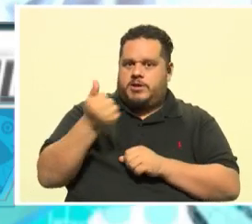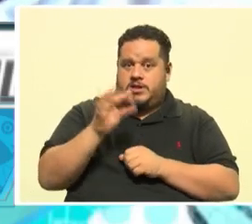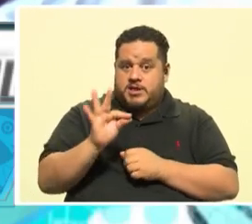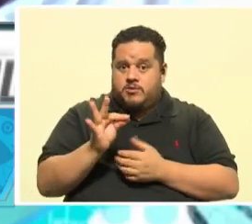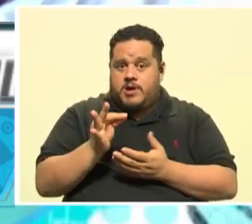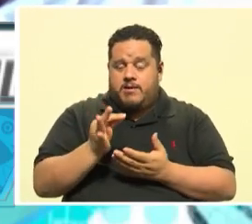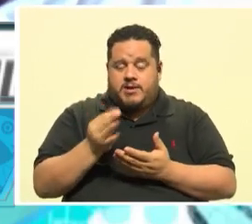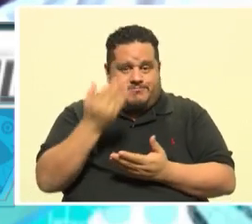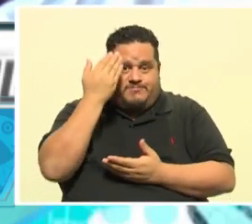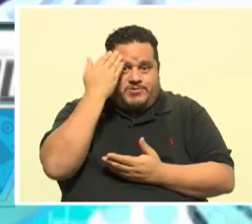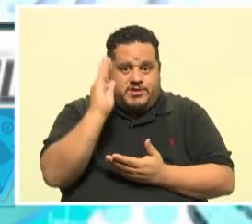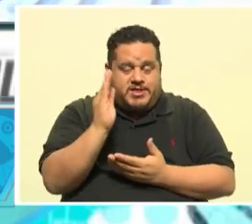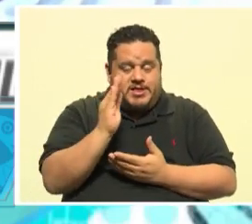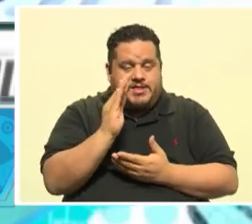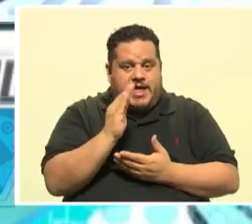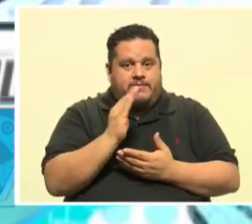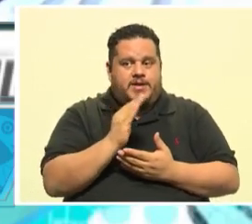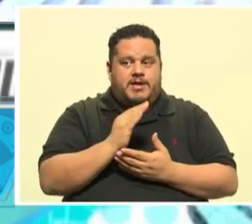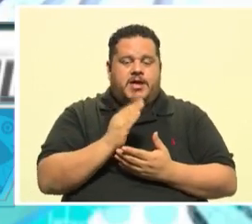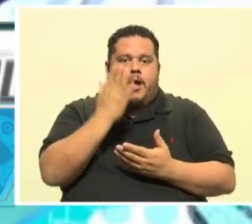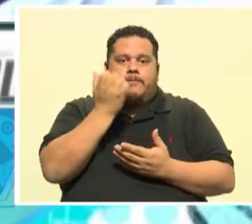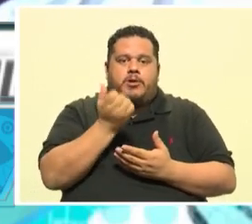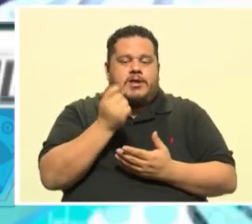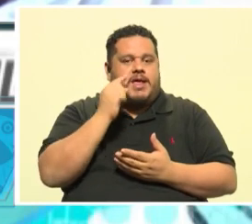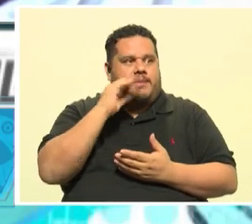adentro de las cárceles. En donde